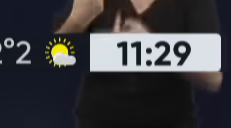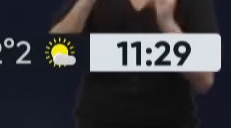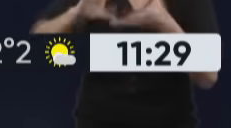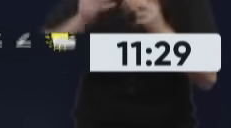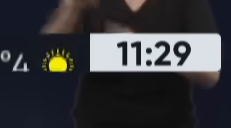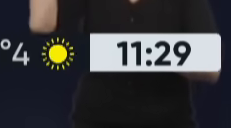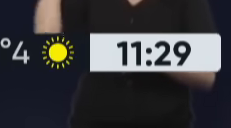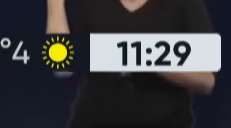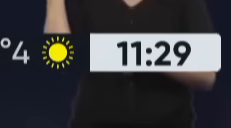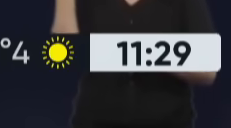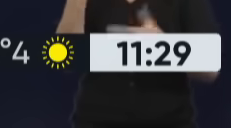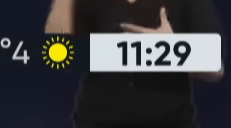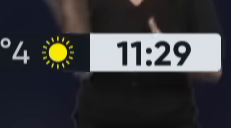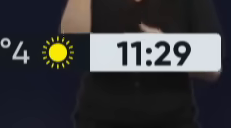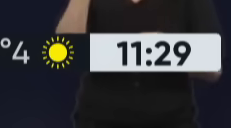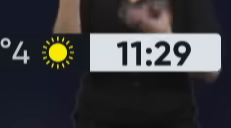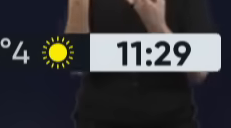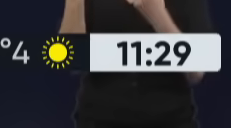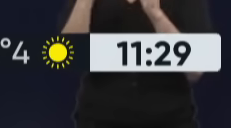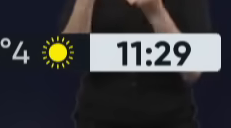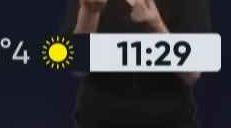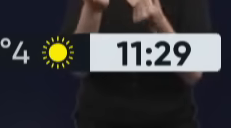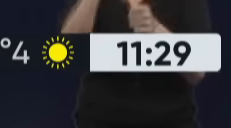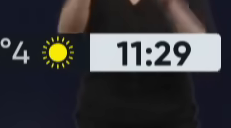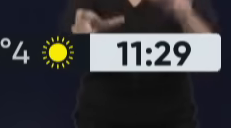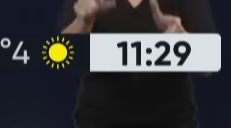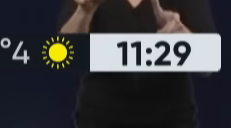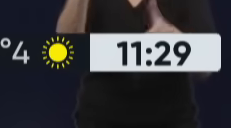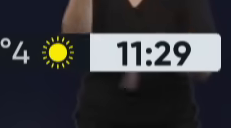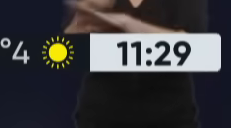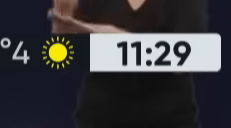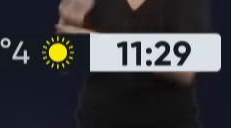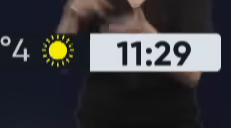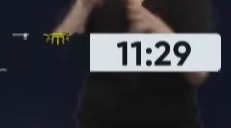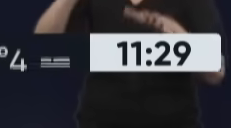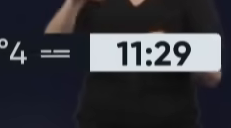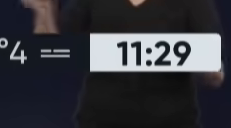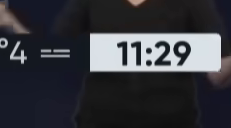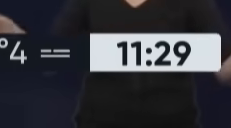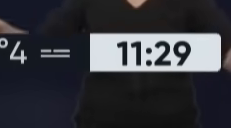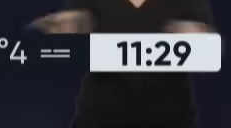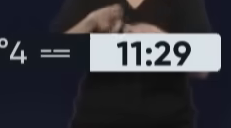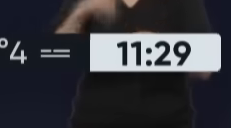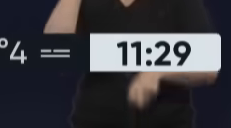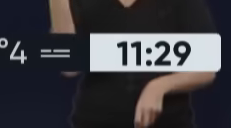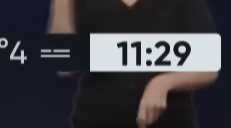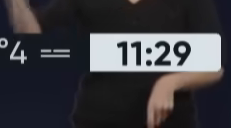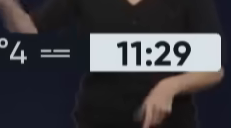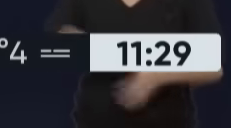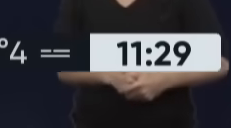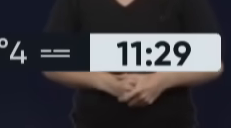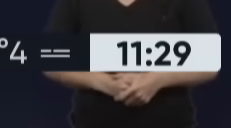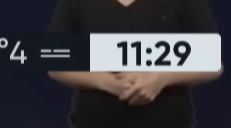bonaerenses. Recordemos que la provincia de Buenos Aires financia programas estatales de dudosa utilidad,